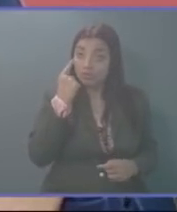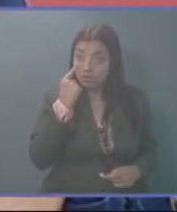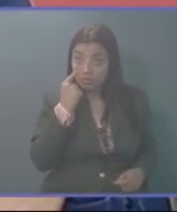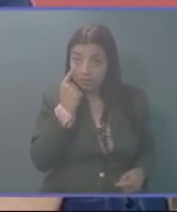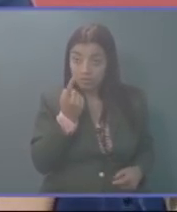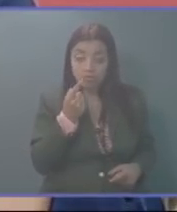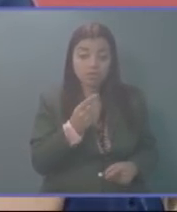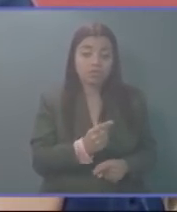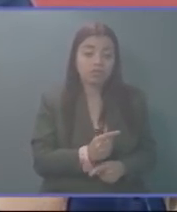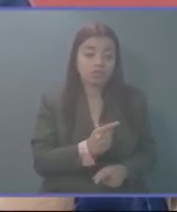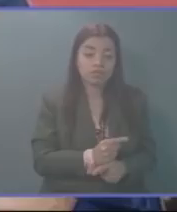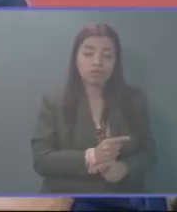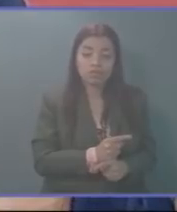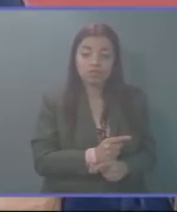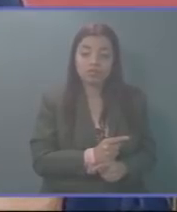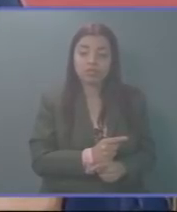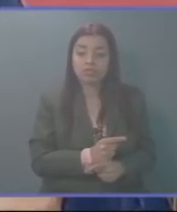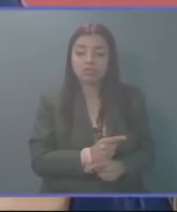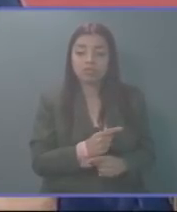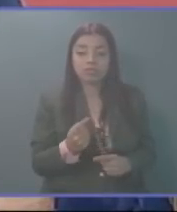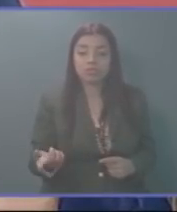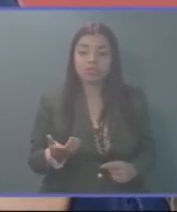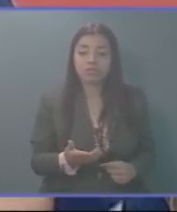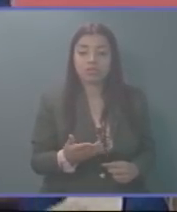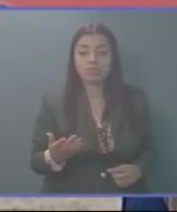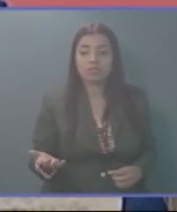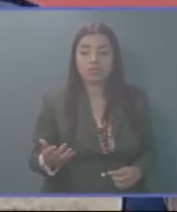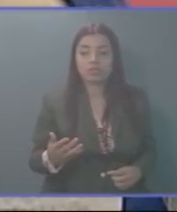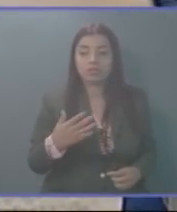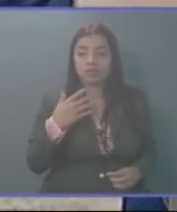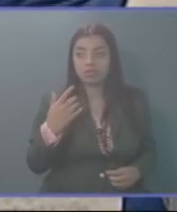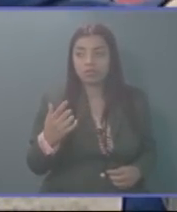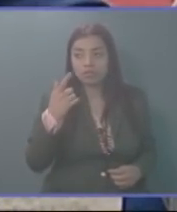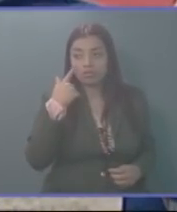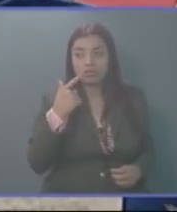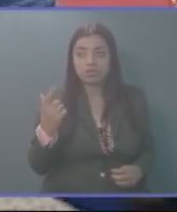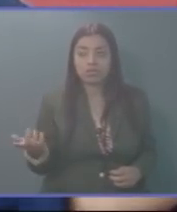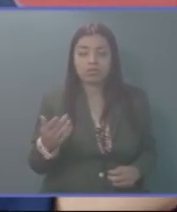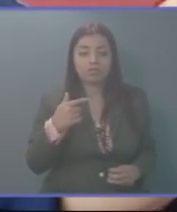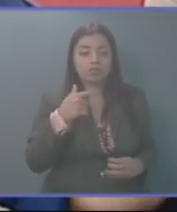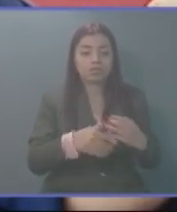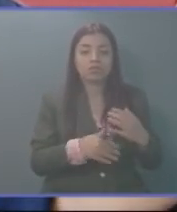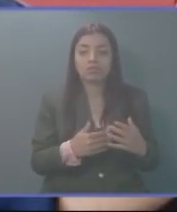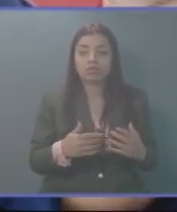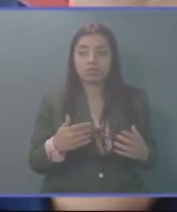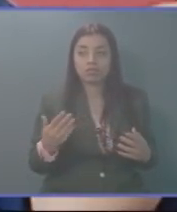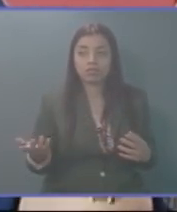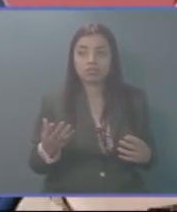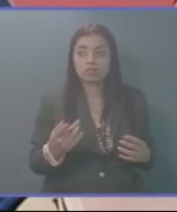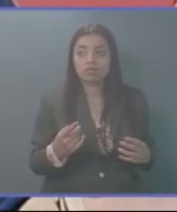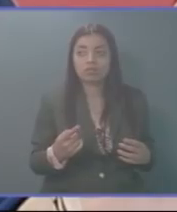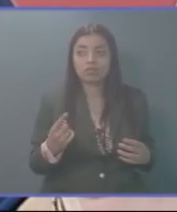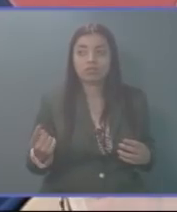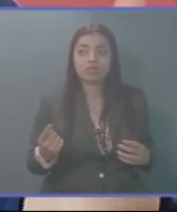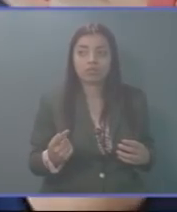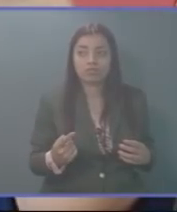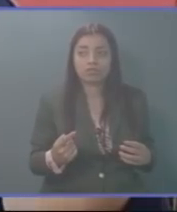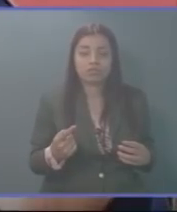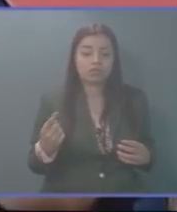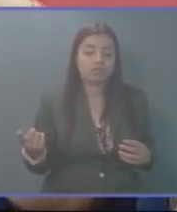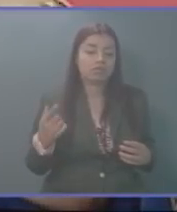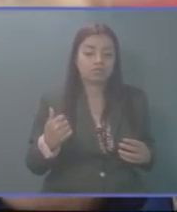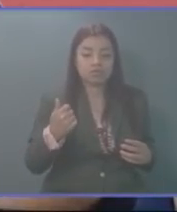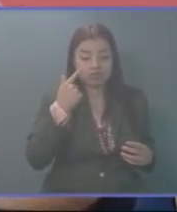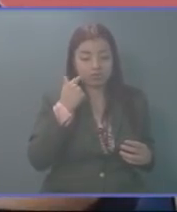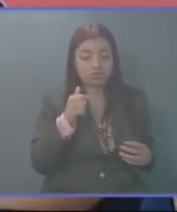correctamente, ¿verdad? Se hiciera correctamente esas tomas y fueran trasladadas sin contaminación al laboratorio de ANDA, donde